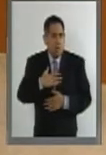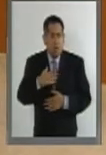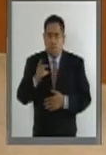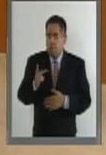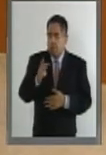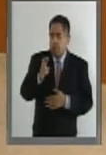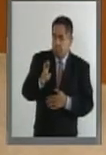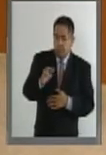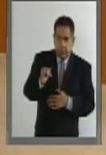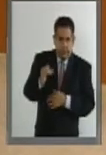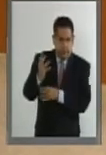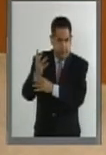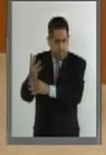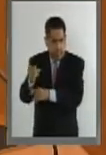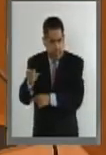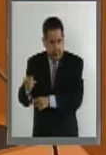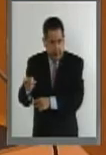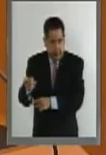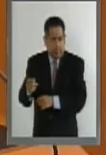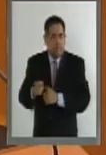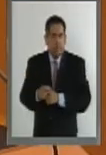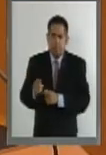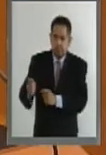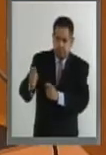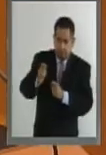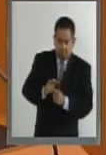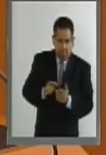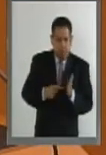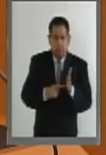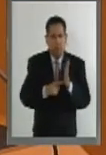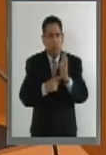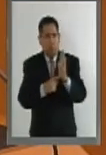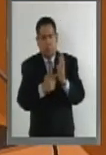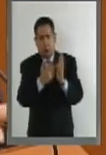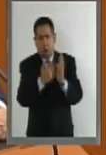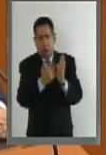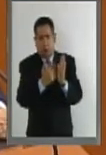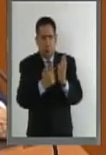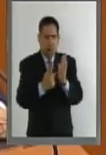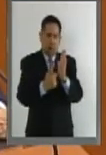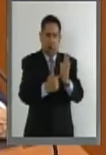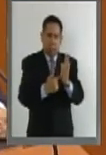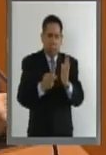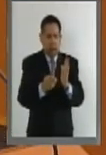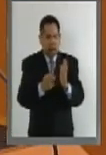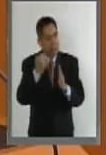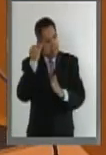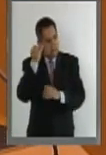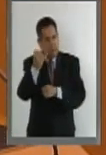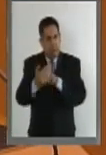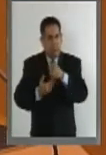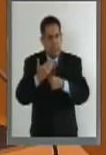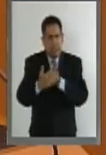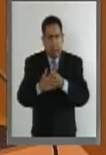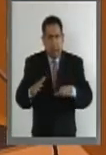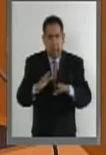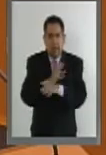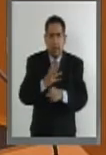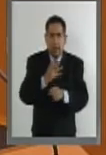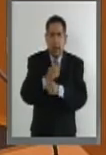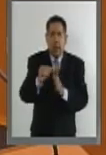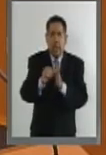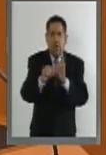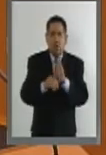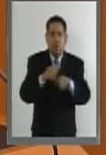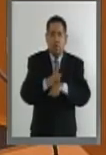Revolucionario Institucional, se presenta la siguiente iniciativa con proyecto de decreto que reforma el artículo